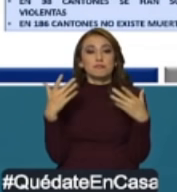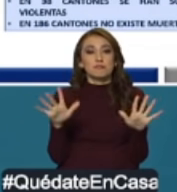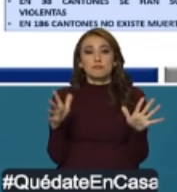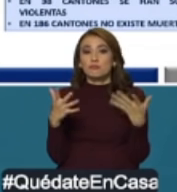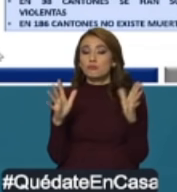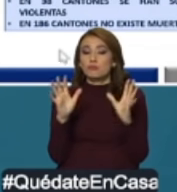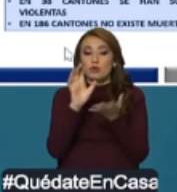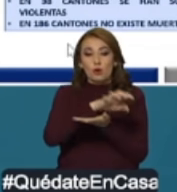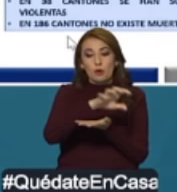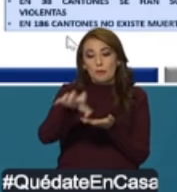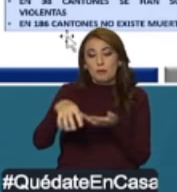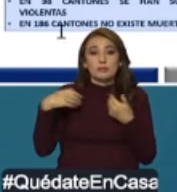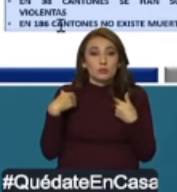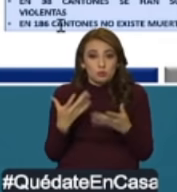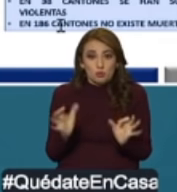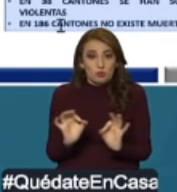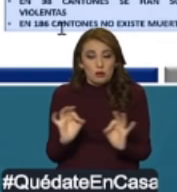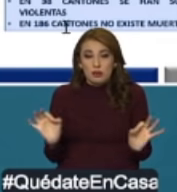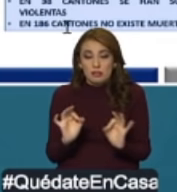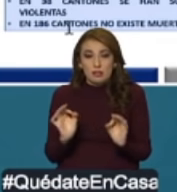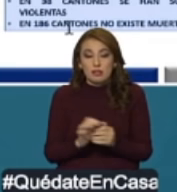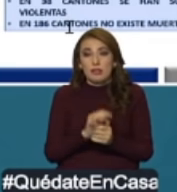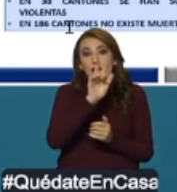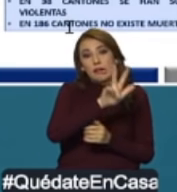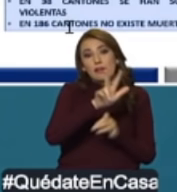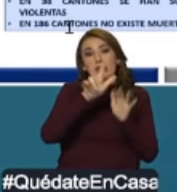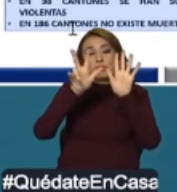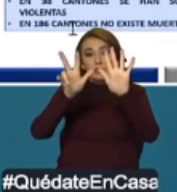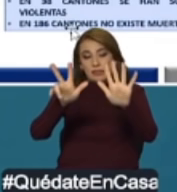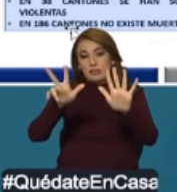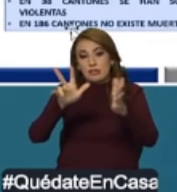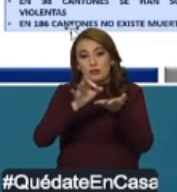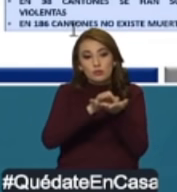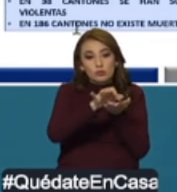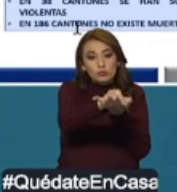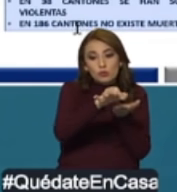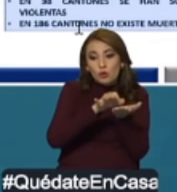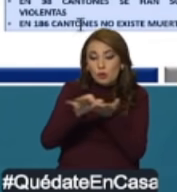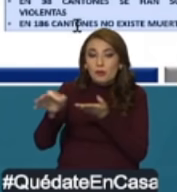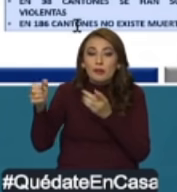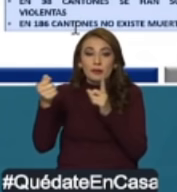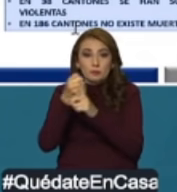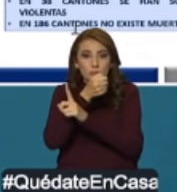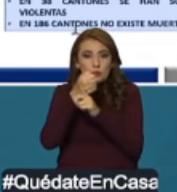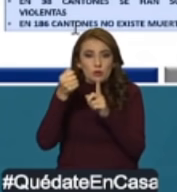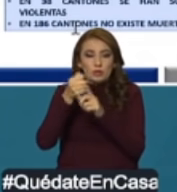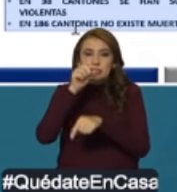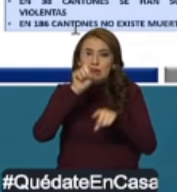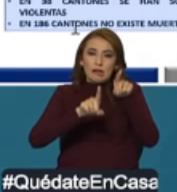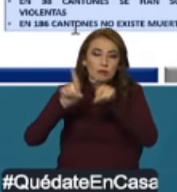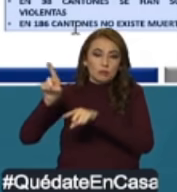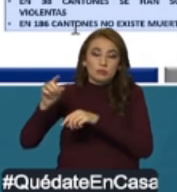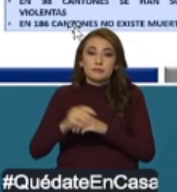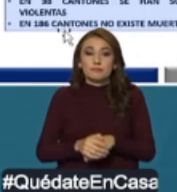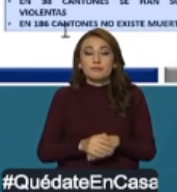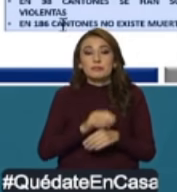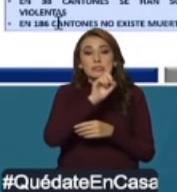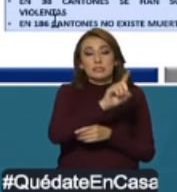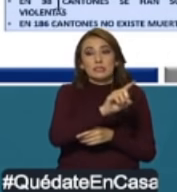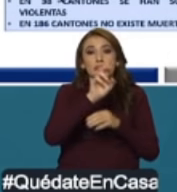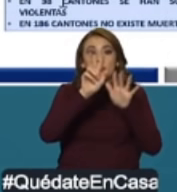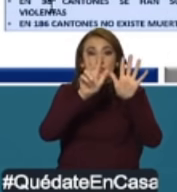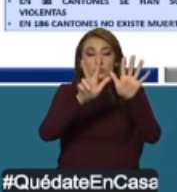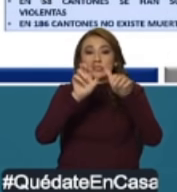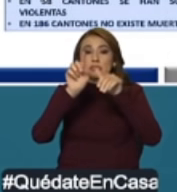reportes y en cuanto a cantones son 38 los que han sufrido violencia y 186 cantones que